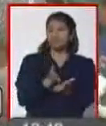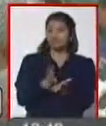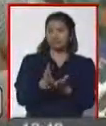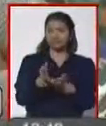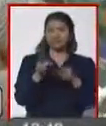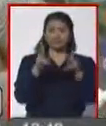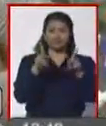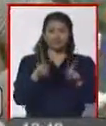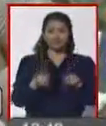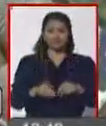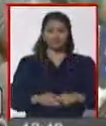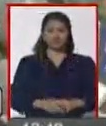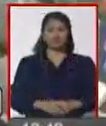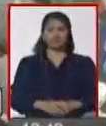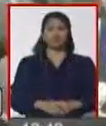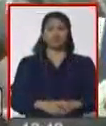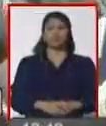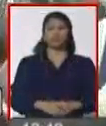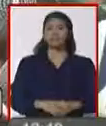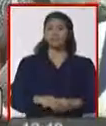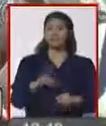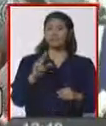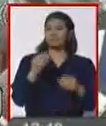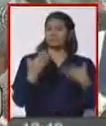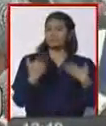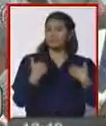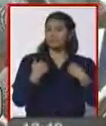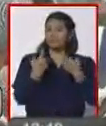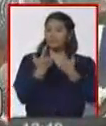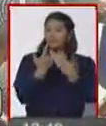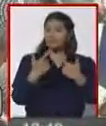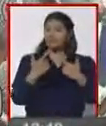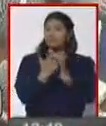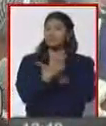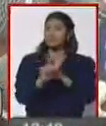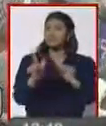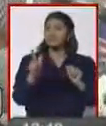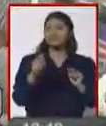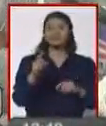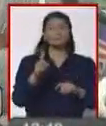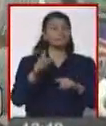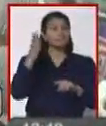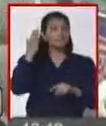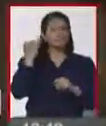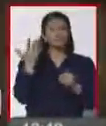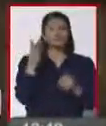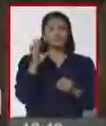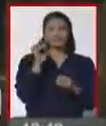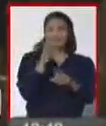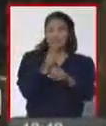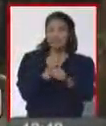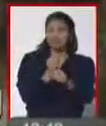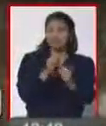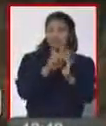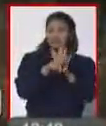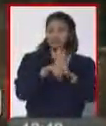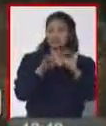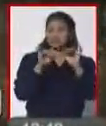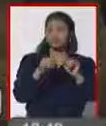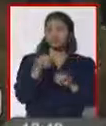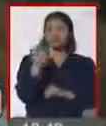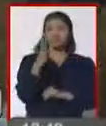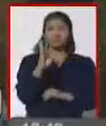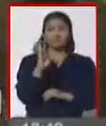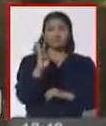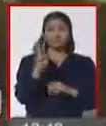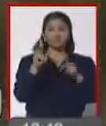gente desplazarse en libertad lo que no han podido hacer mi funcionario toda vez que ha estado secuestrado por más de ocho horas alrededor de 16